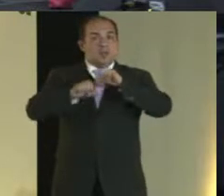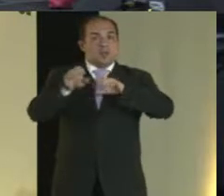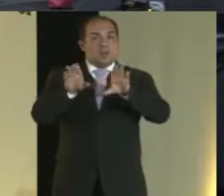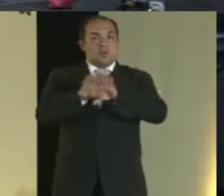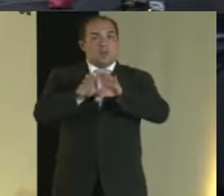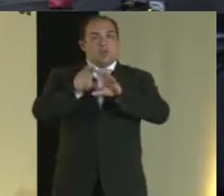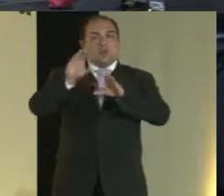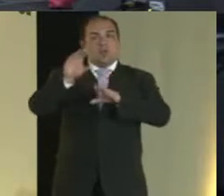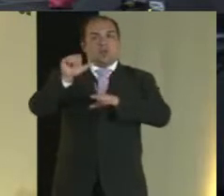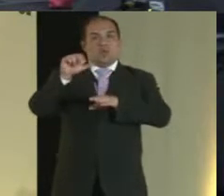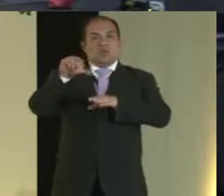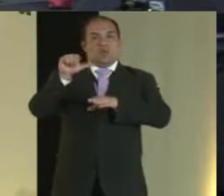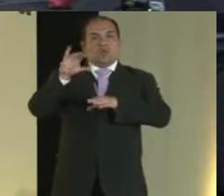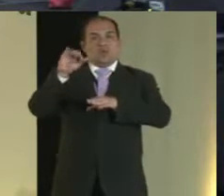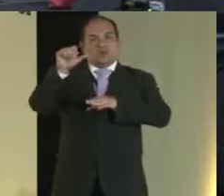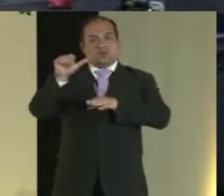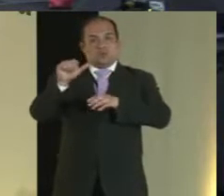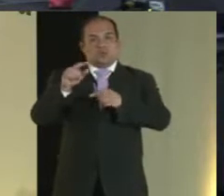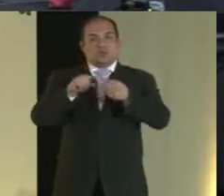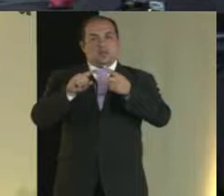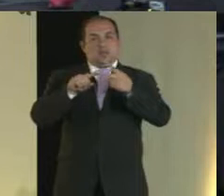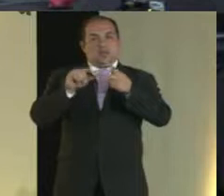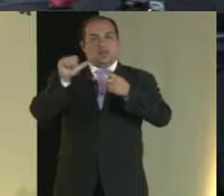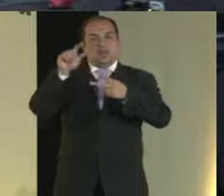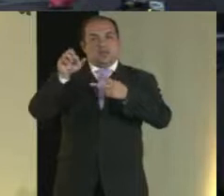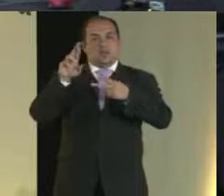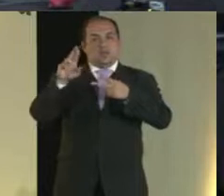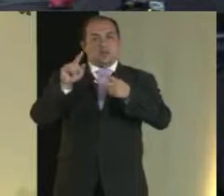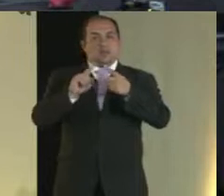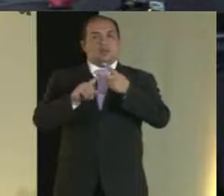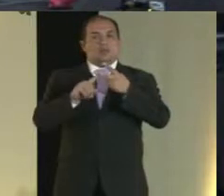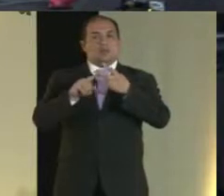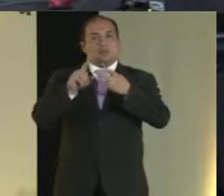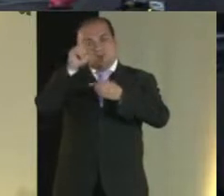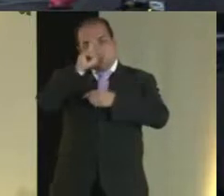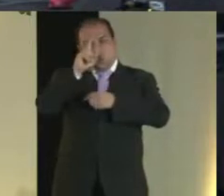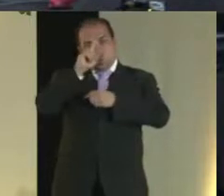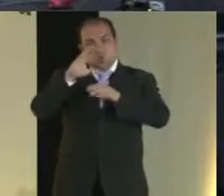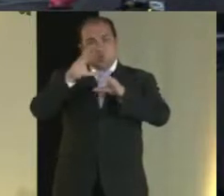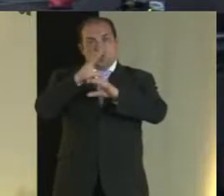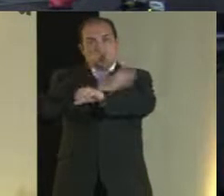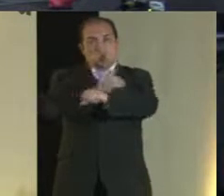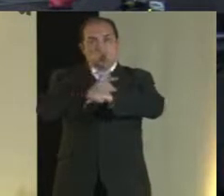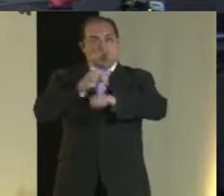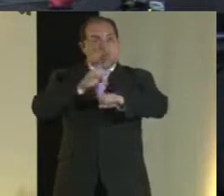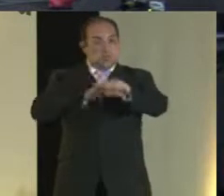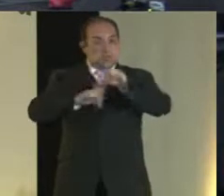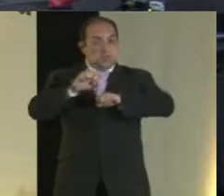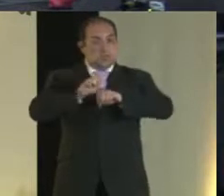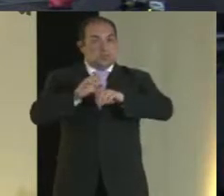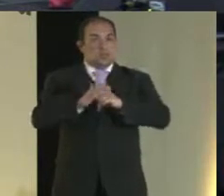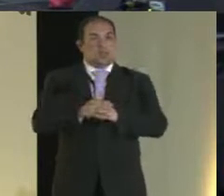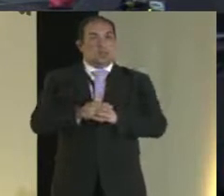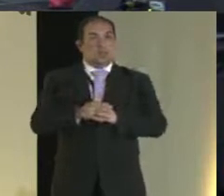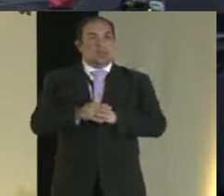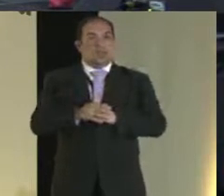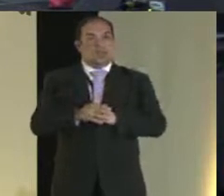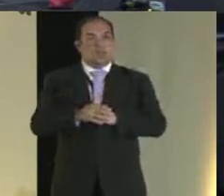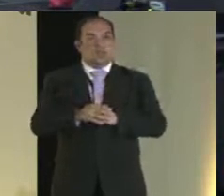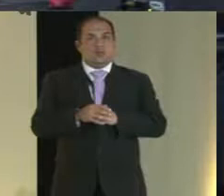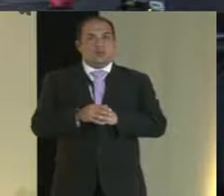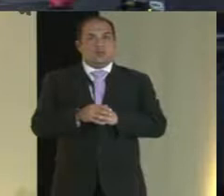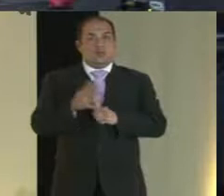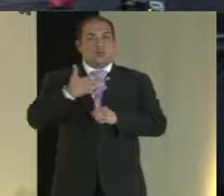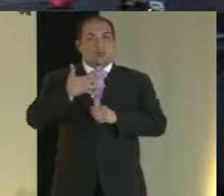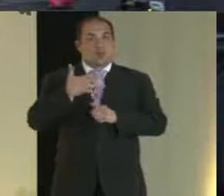como Canacintra, como ANIER, como el Consejo Coordinador Empresarial, para poner